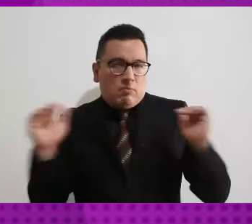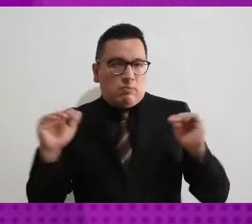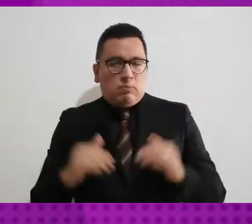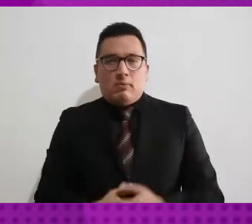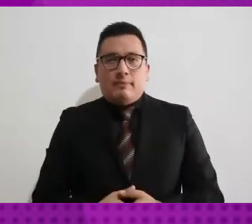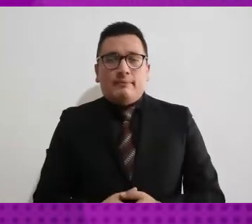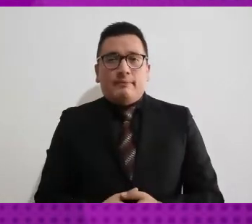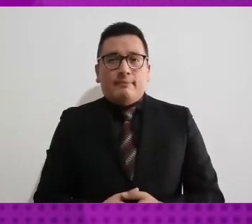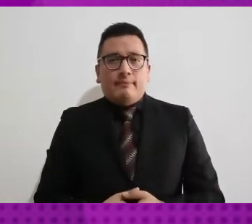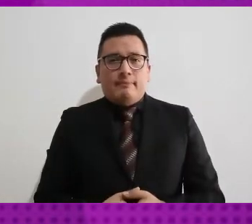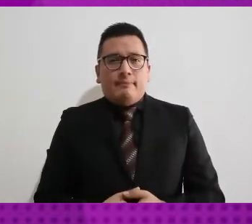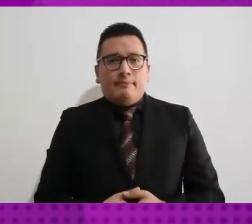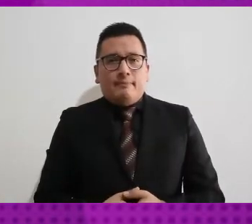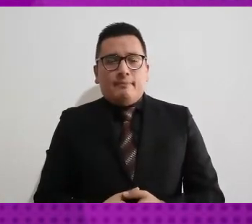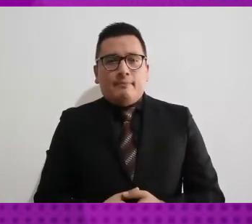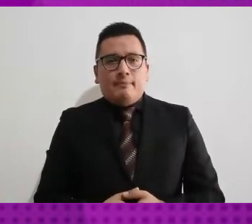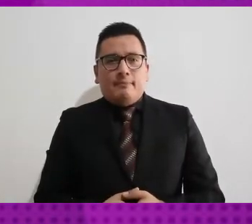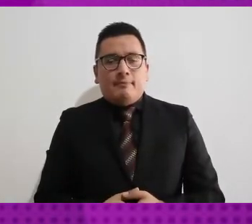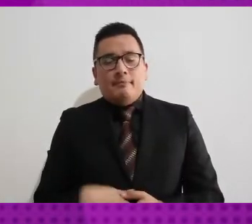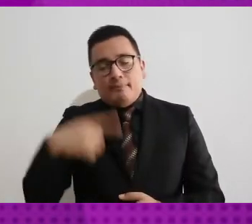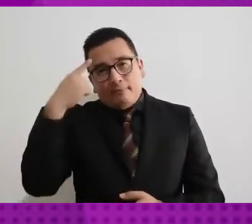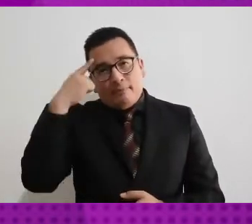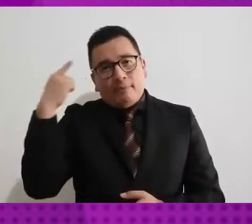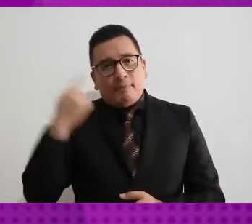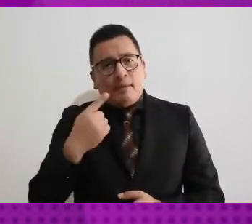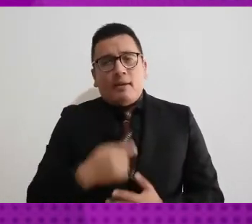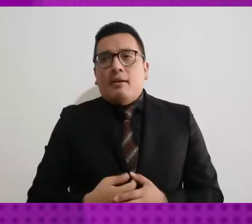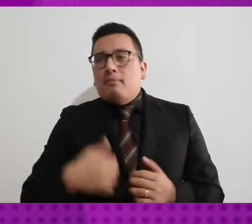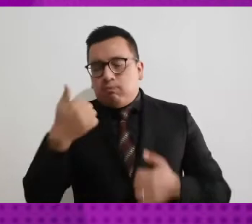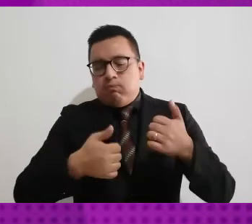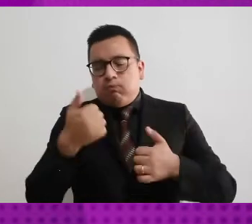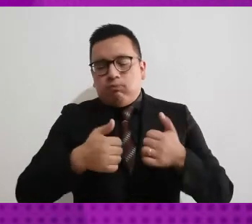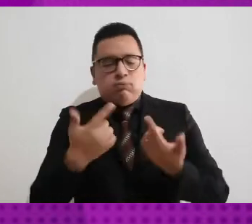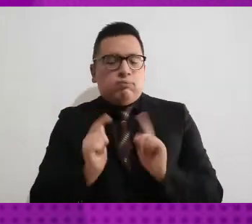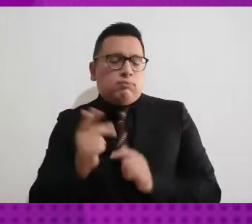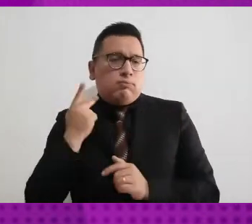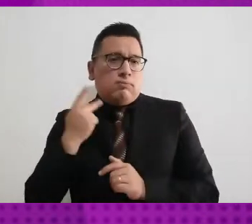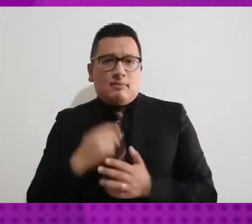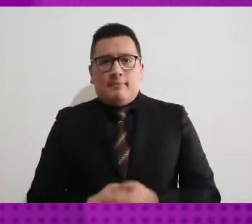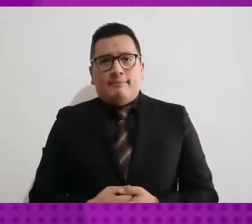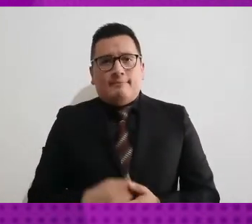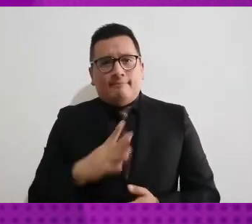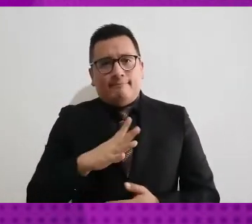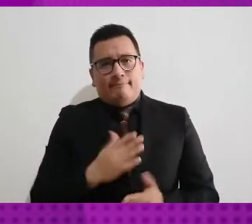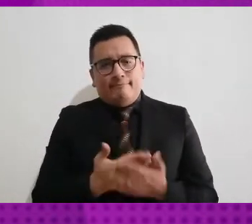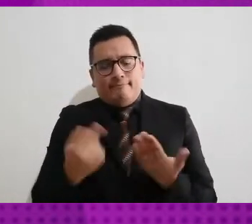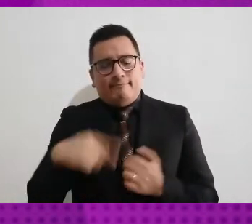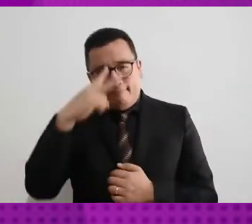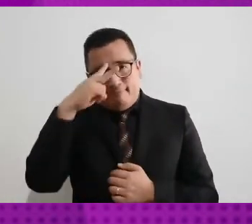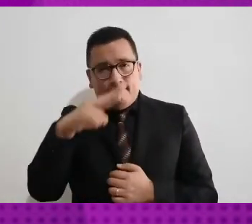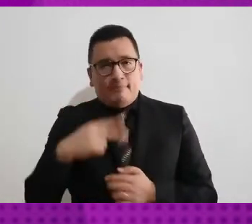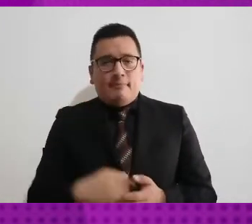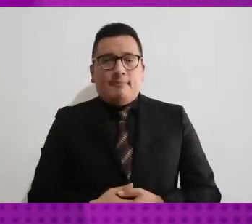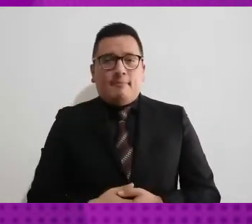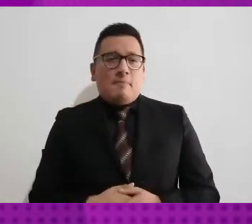que tenemos hoy día en México y de las condiciones libres de la competencia político-electoral que tenemos hoy día en